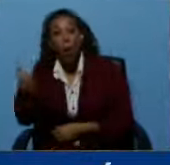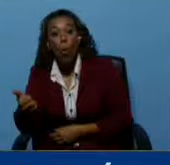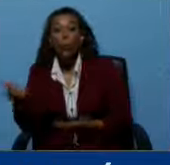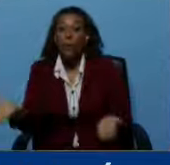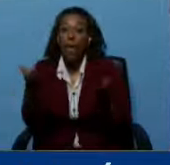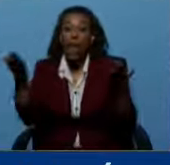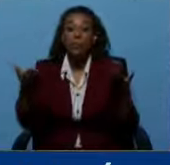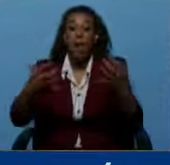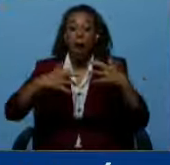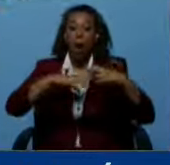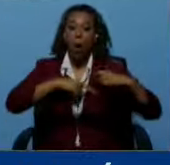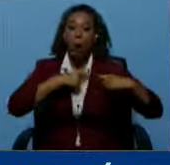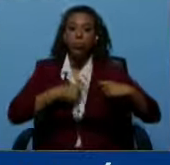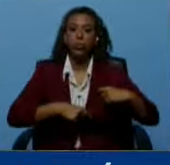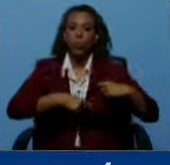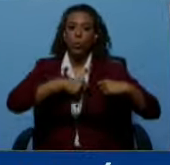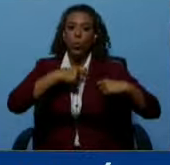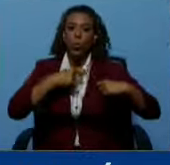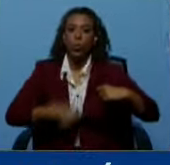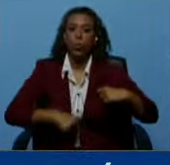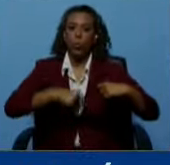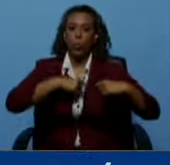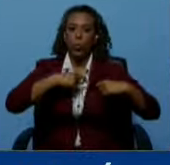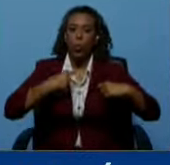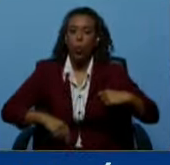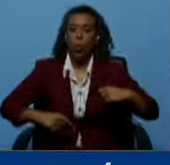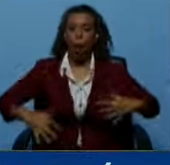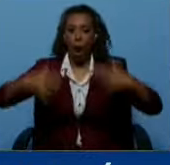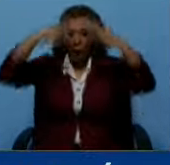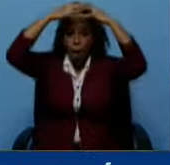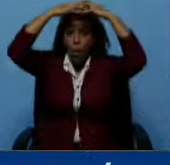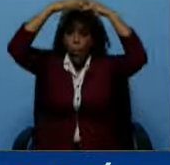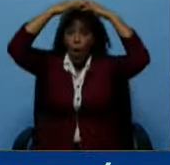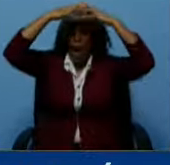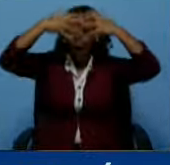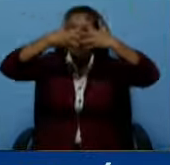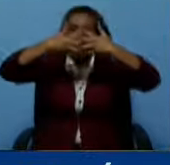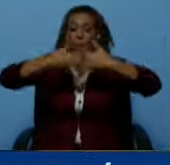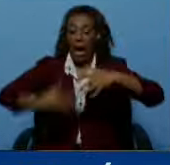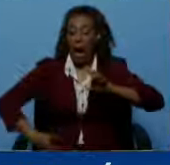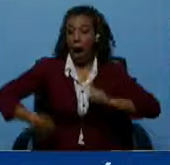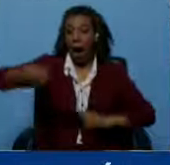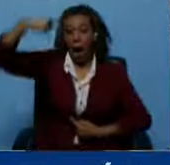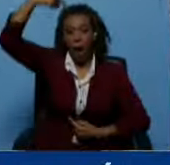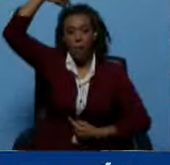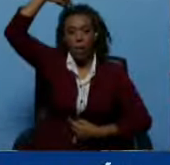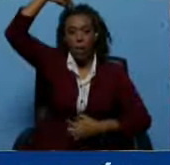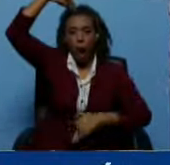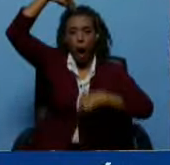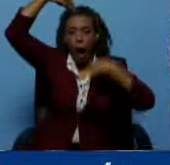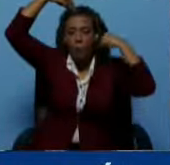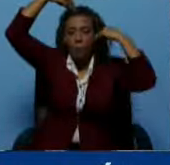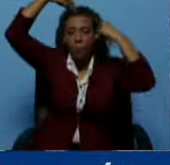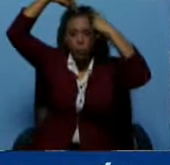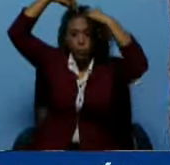impulsos rítmicos que viajan a través del sistema nervioso central y llegan a su cerebro, y en